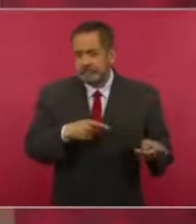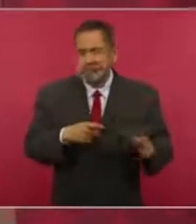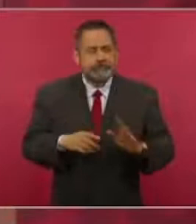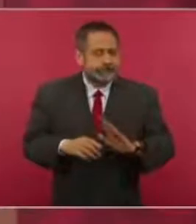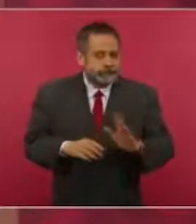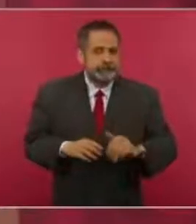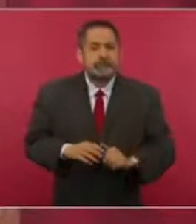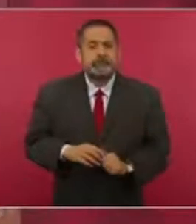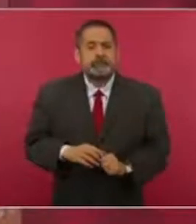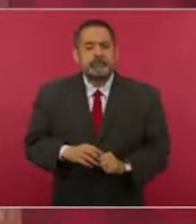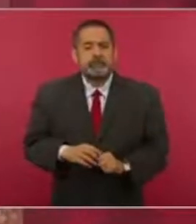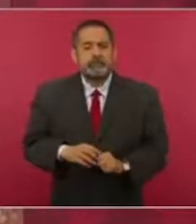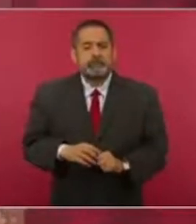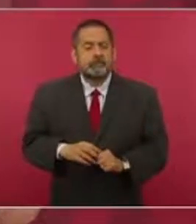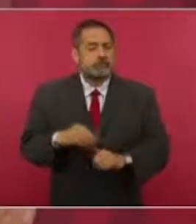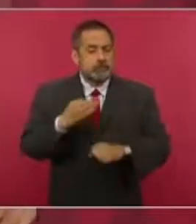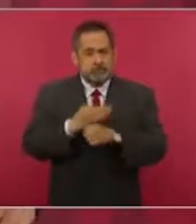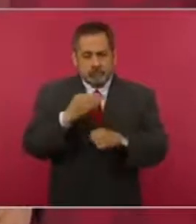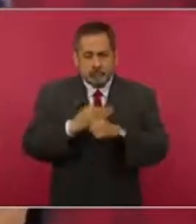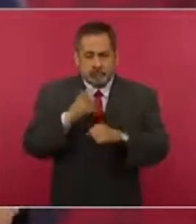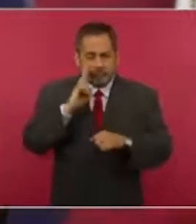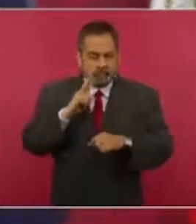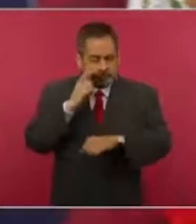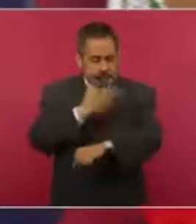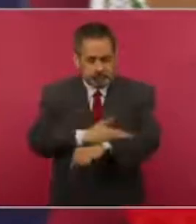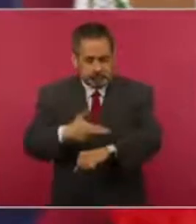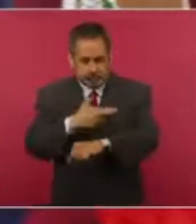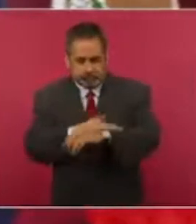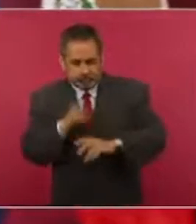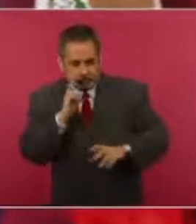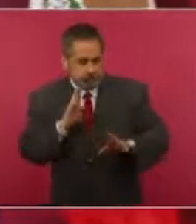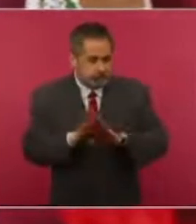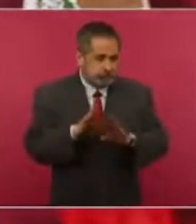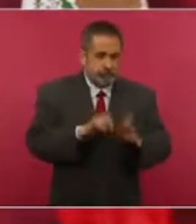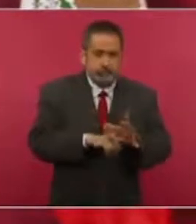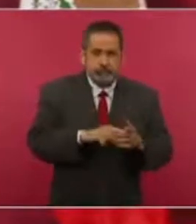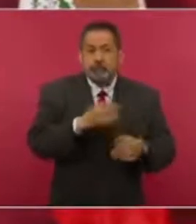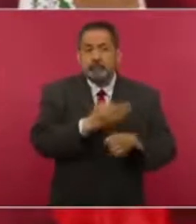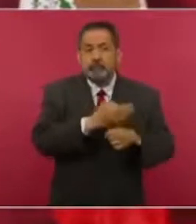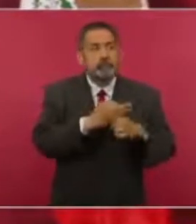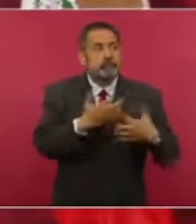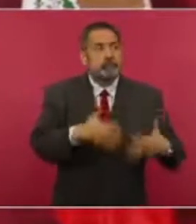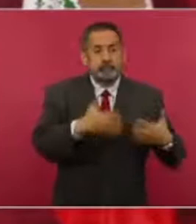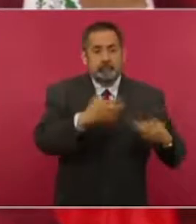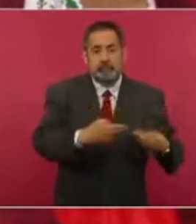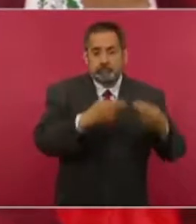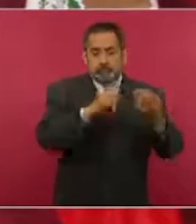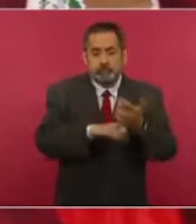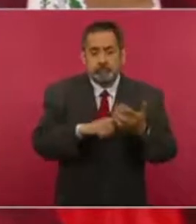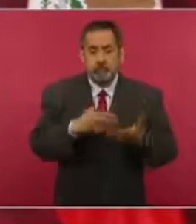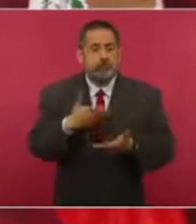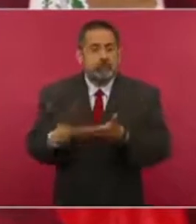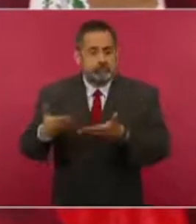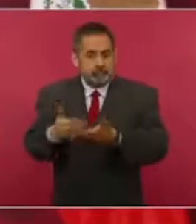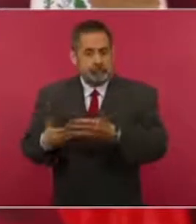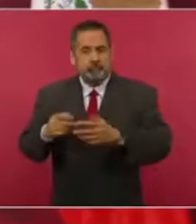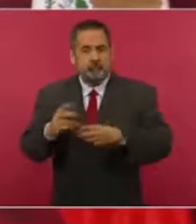Entonces, se está manejando la empresa ahora con